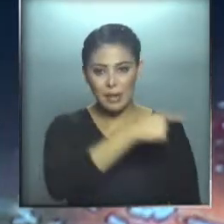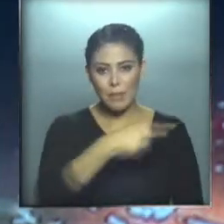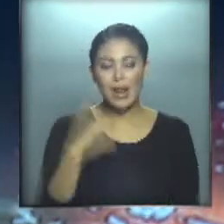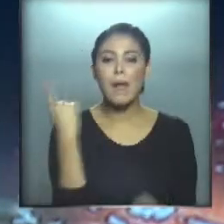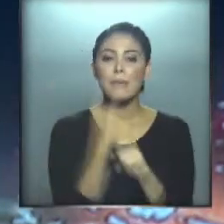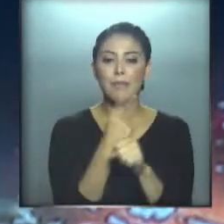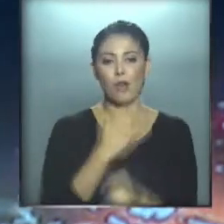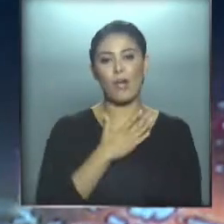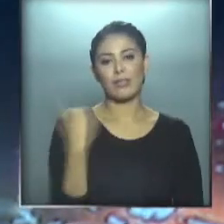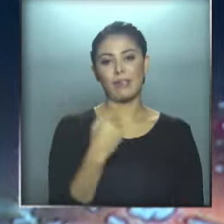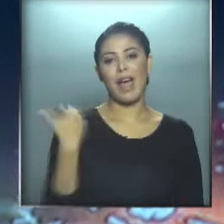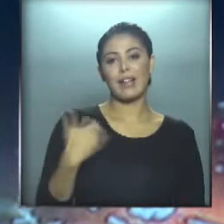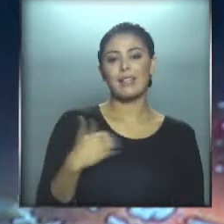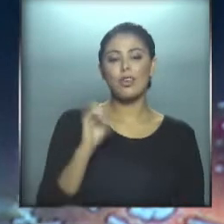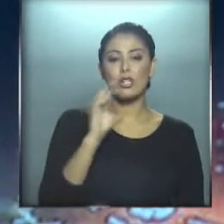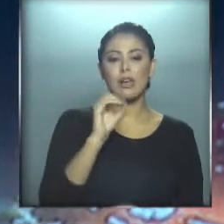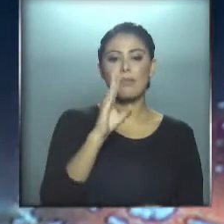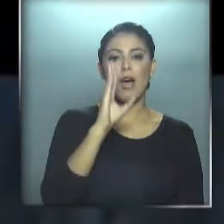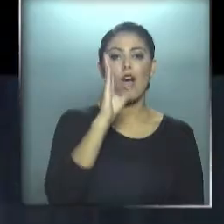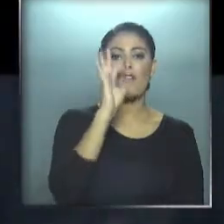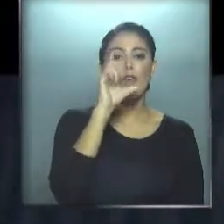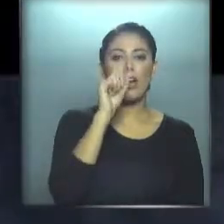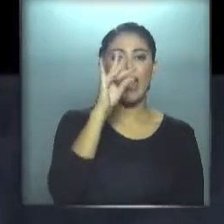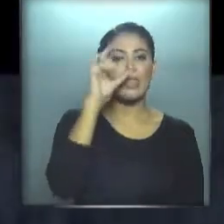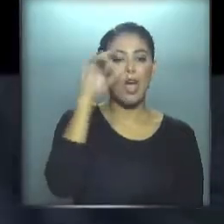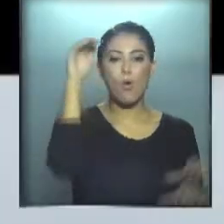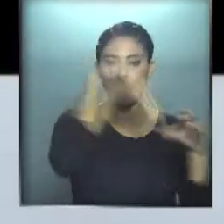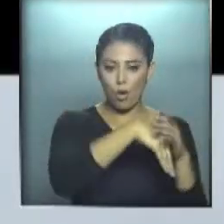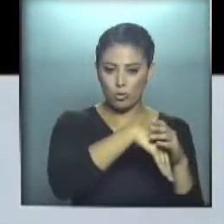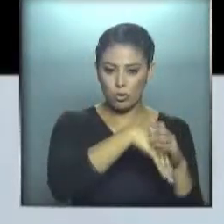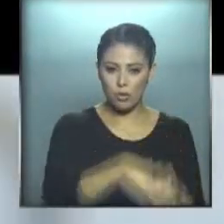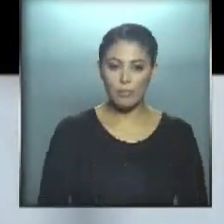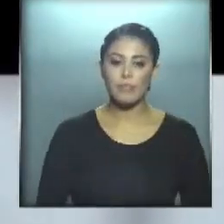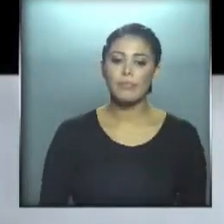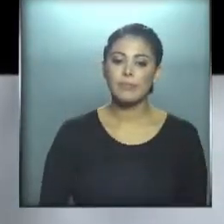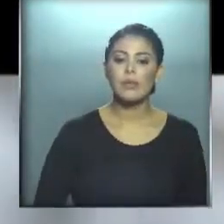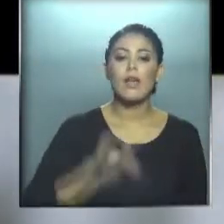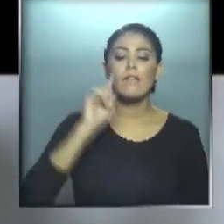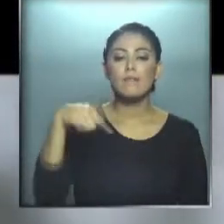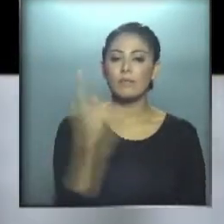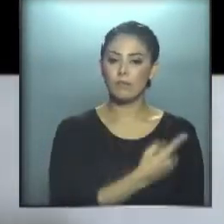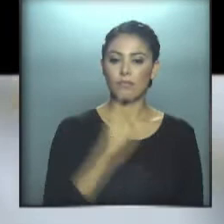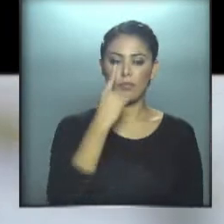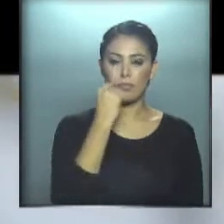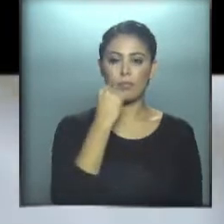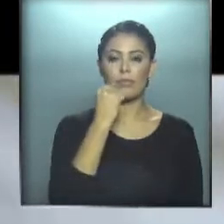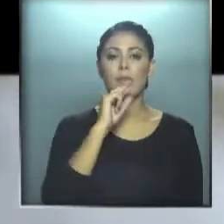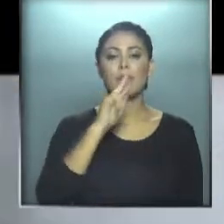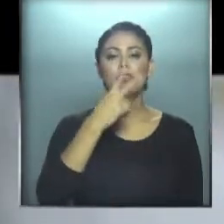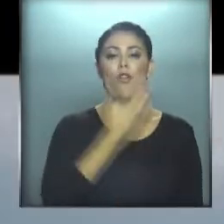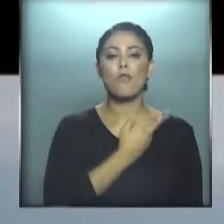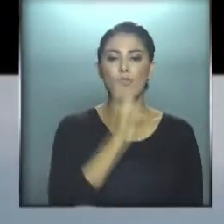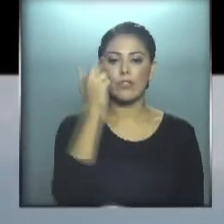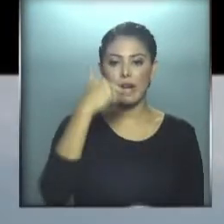primero es el nuestro, es el argentino, se llama Boca de Pozo. Viene de la mano de Simón Franco y tiene